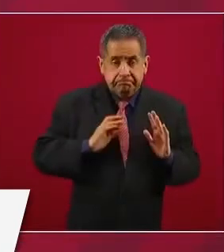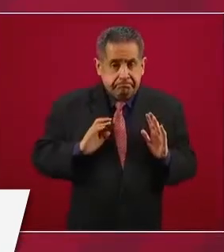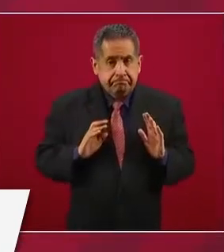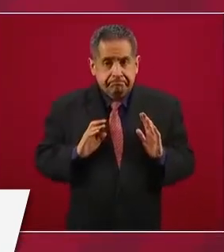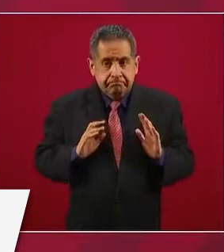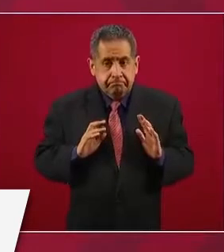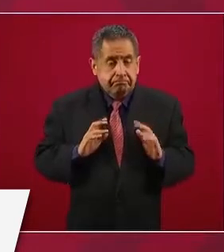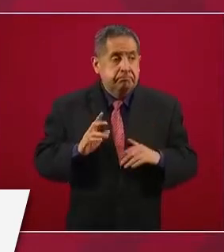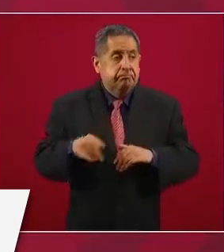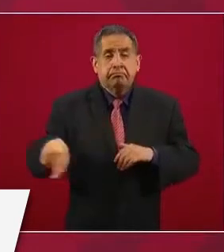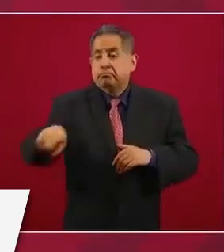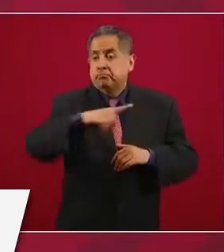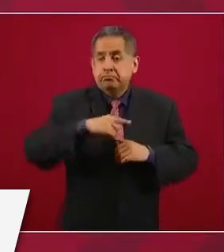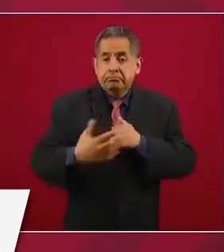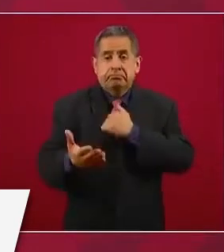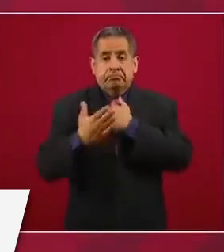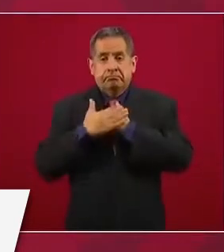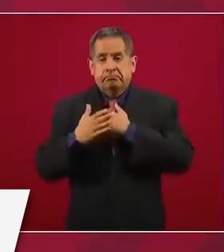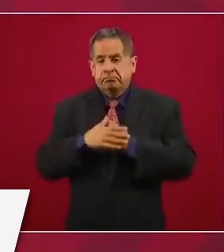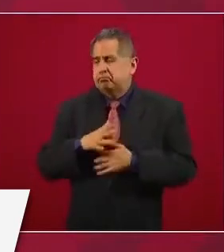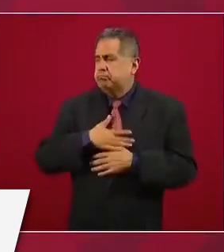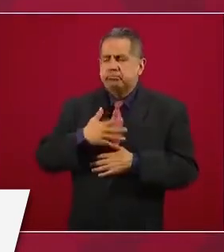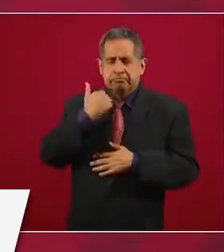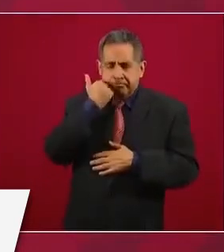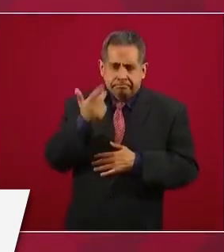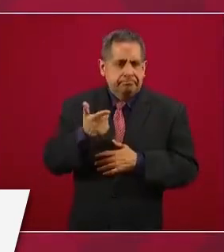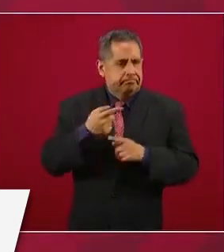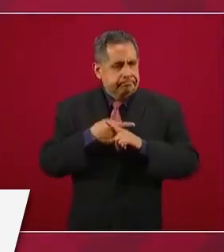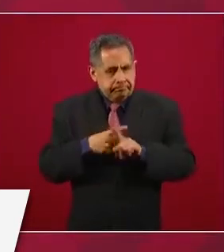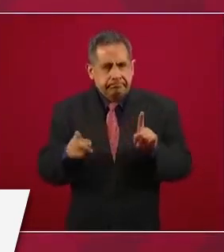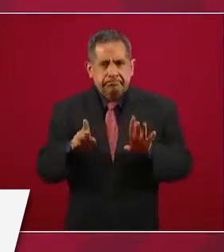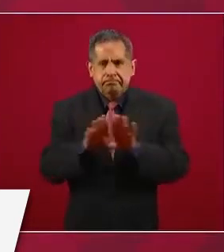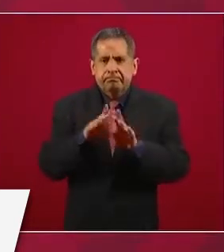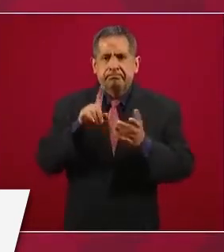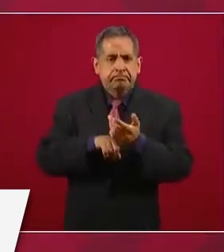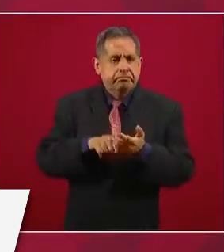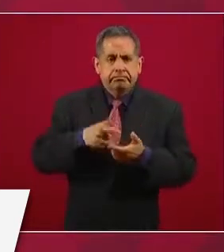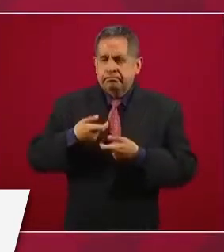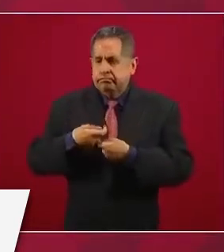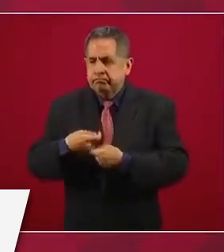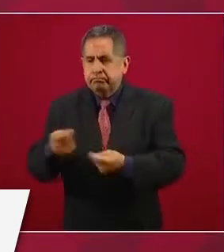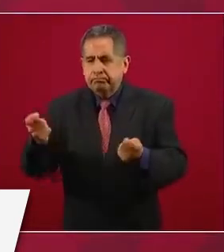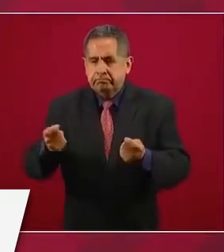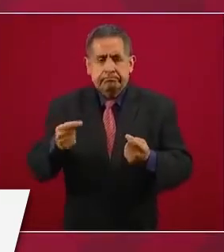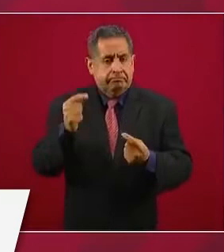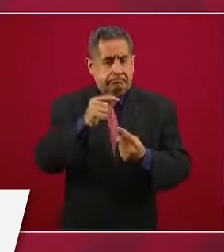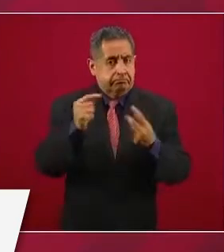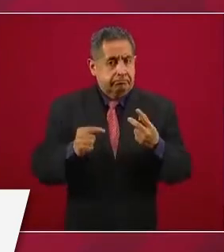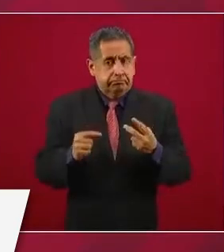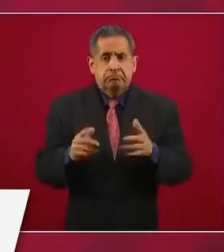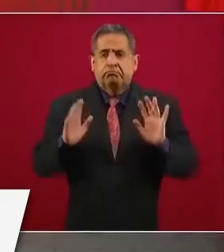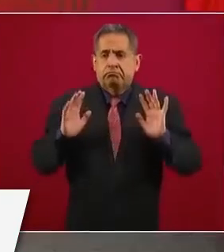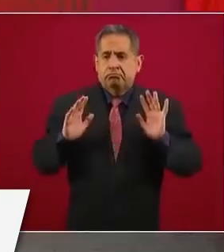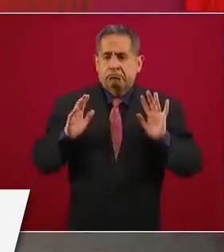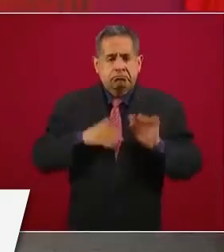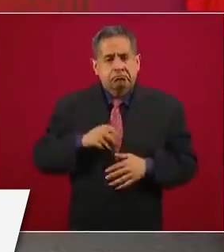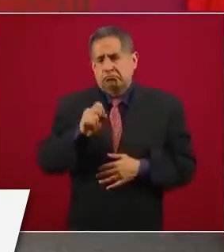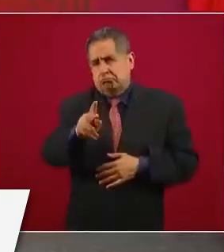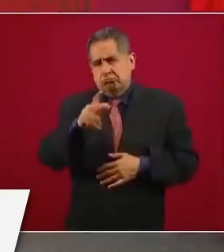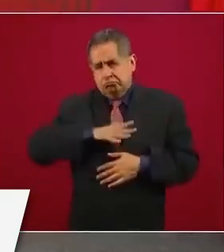y nos dicen, ahora queremos que la distribución se haga de esta manera, yo no me